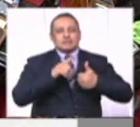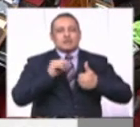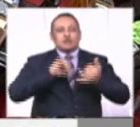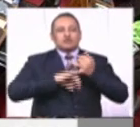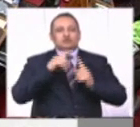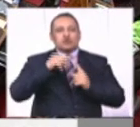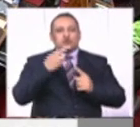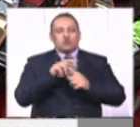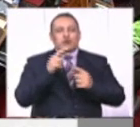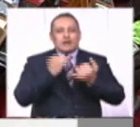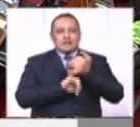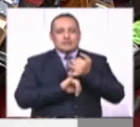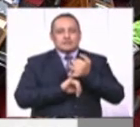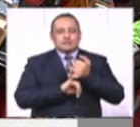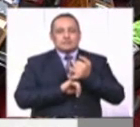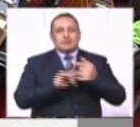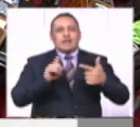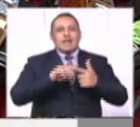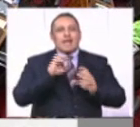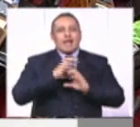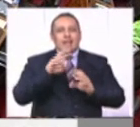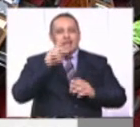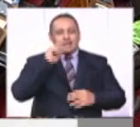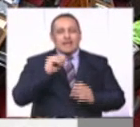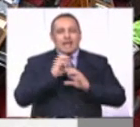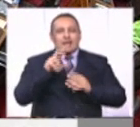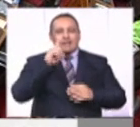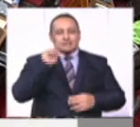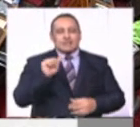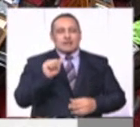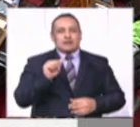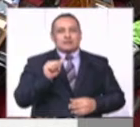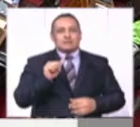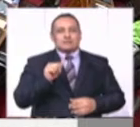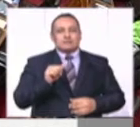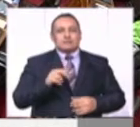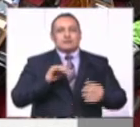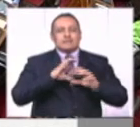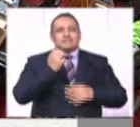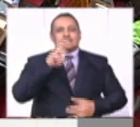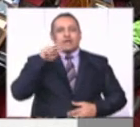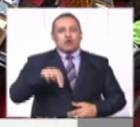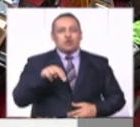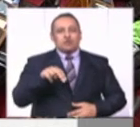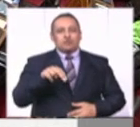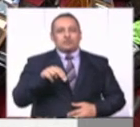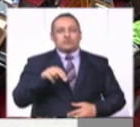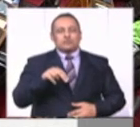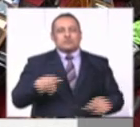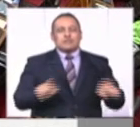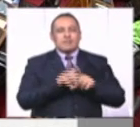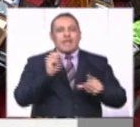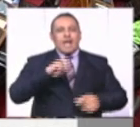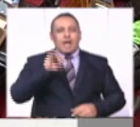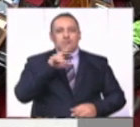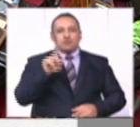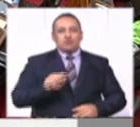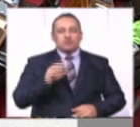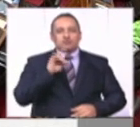Soto Reyes alegría García cerrón Rojas amuruz